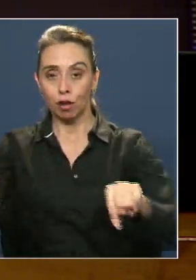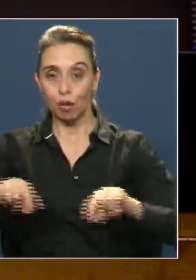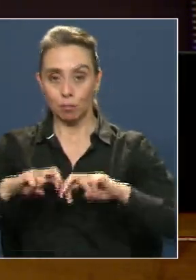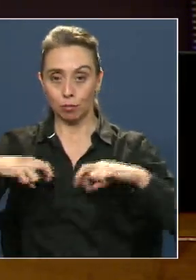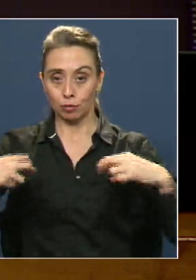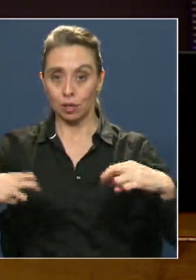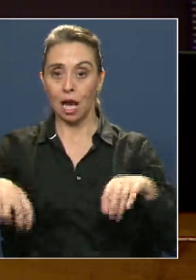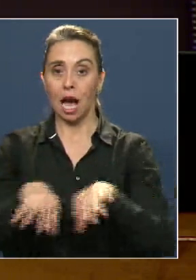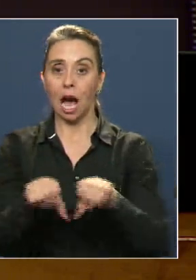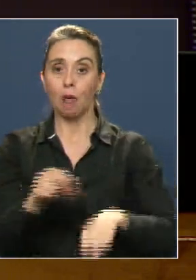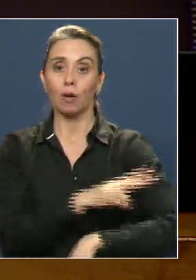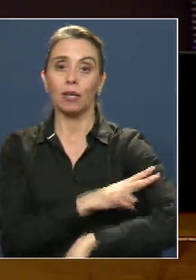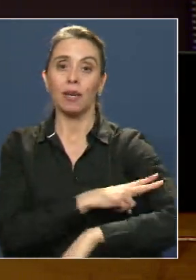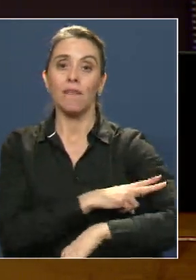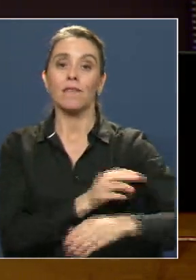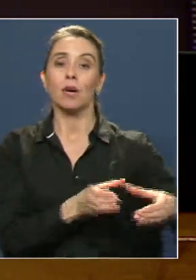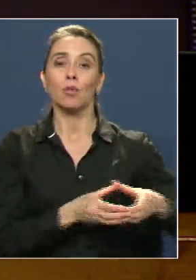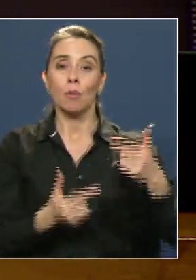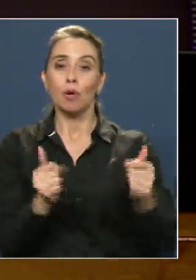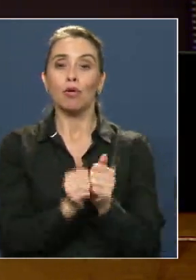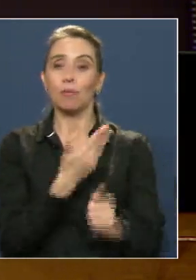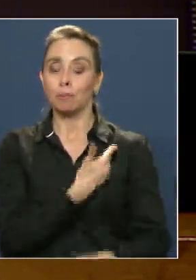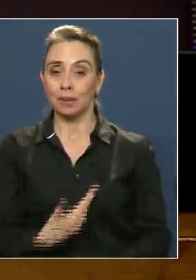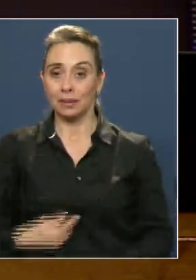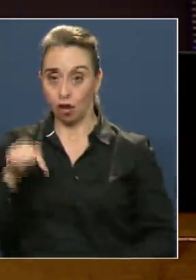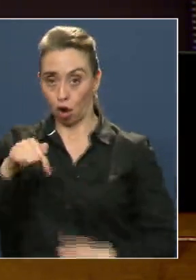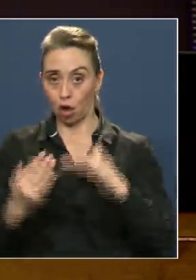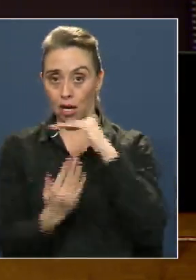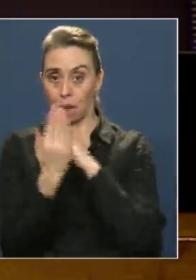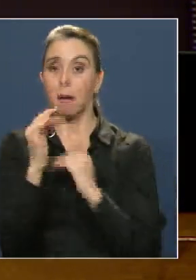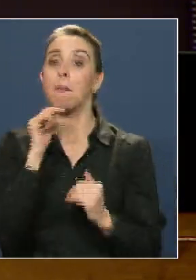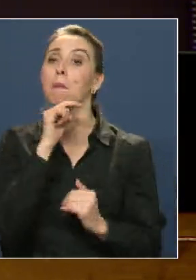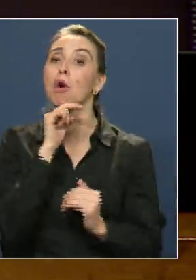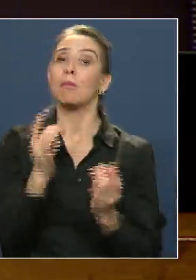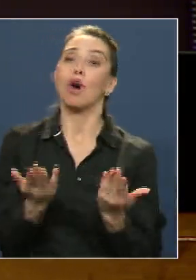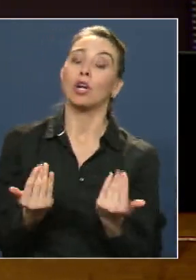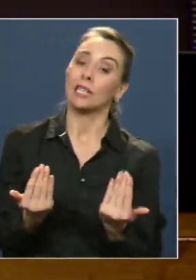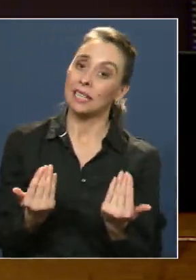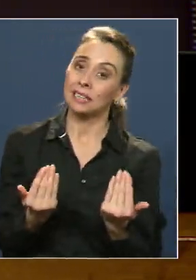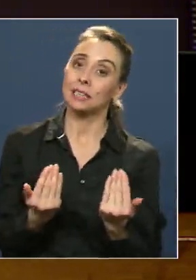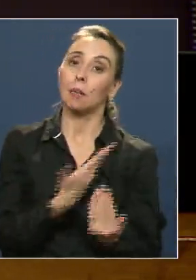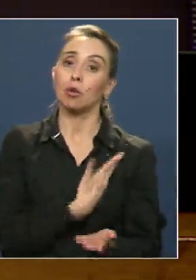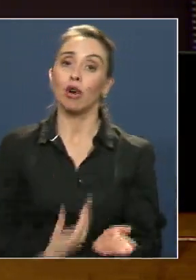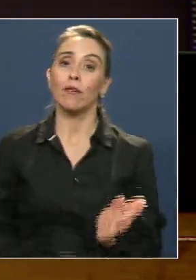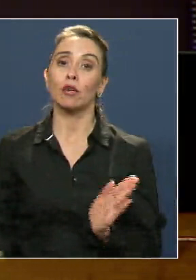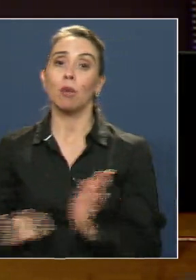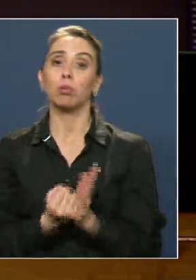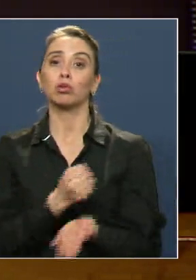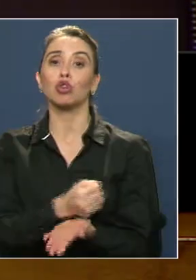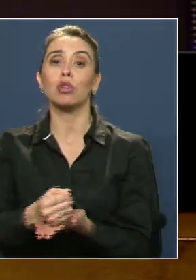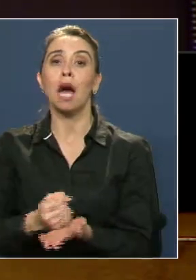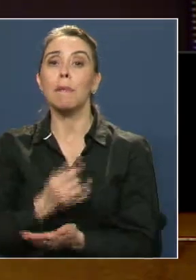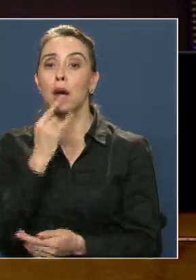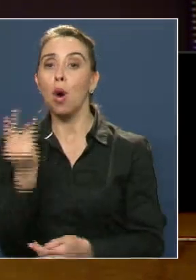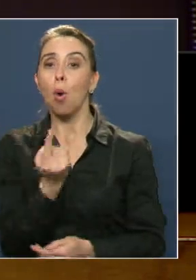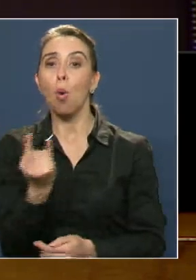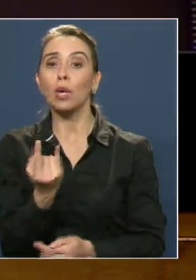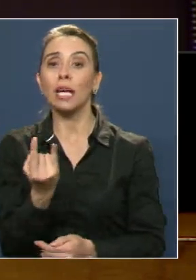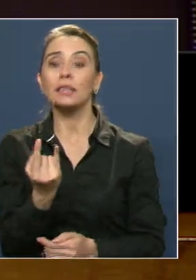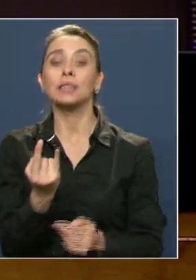acuerdo de comité en la mañana, mediante el cual, de ser necesario y dada la suma urgencia de ambos proyectos de la tabla de